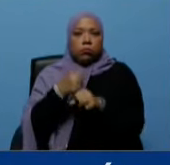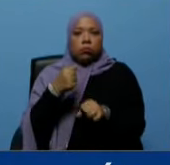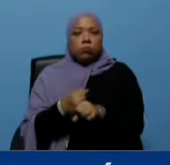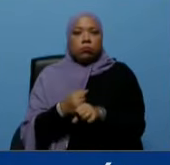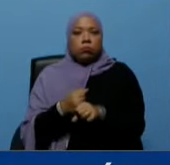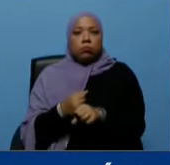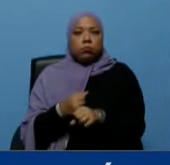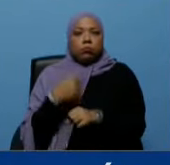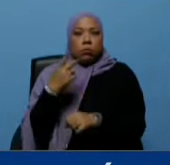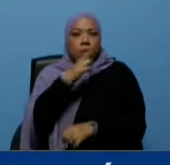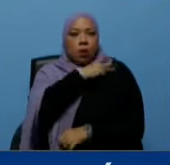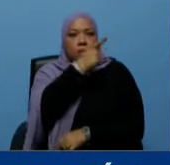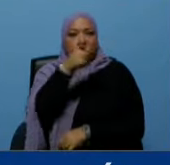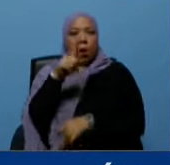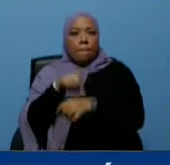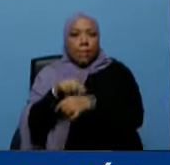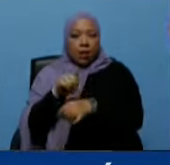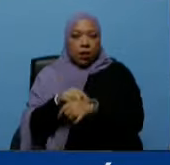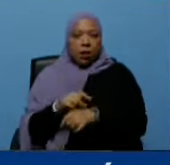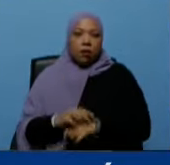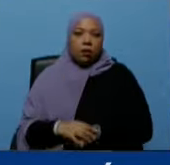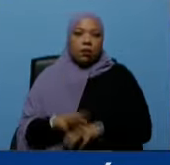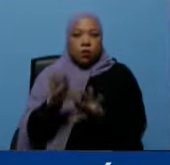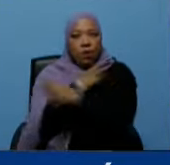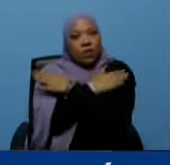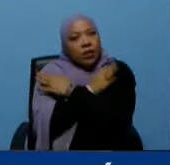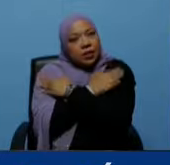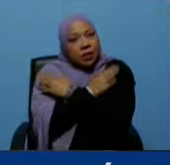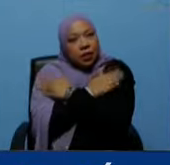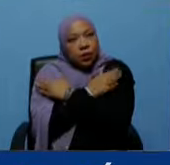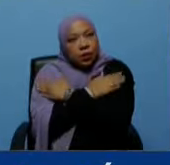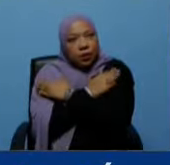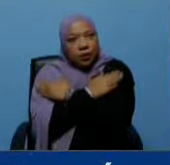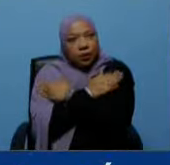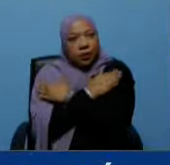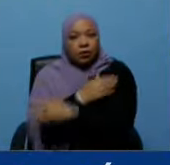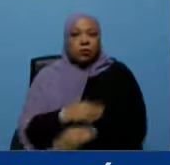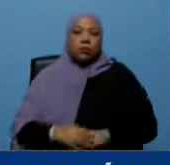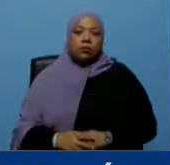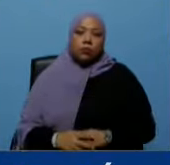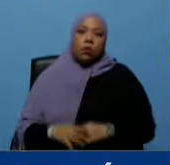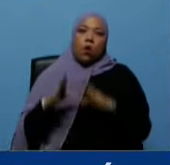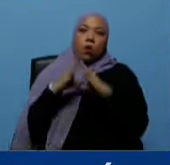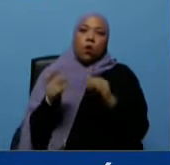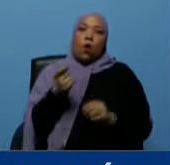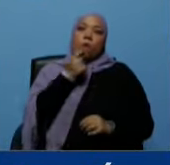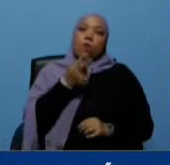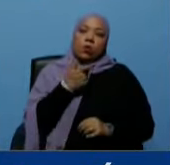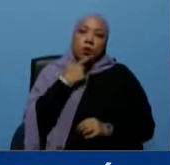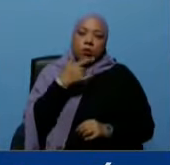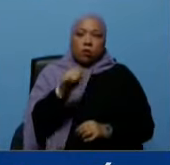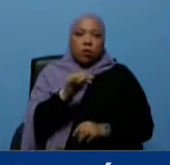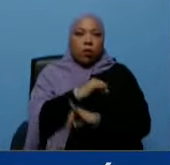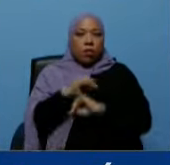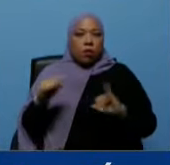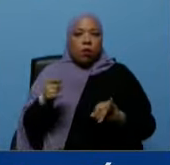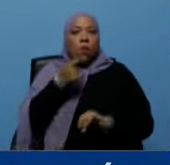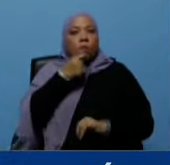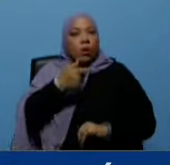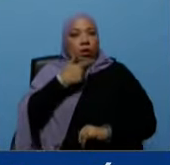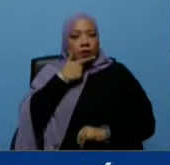Yerdes, directora médica. Felicitaciones. Y como todo lo bonito tiene que terminar